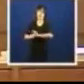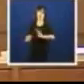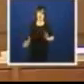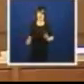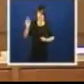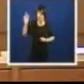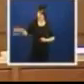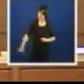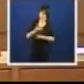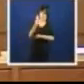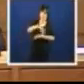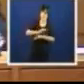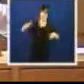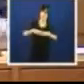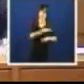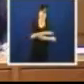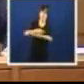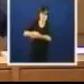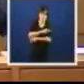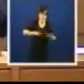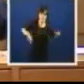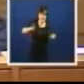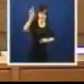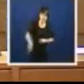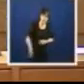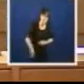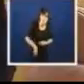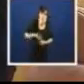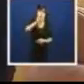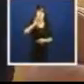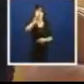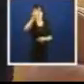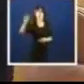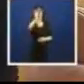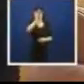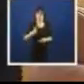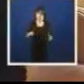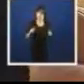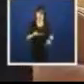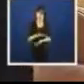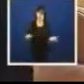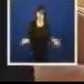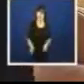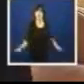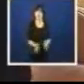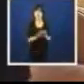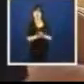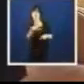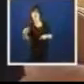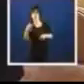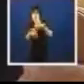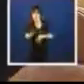do Partido Popular de Galicia, ratificou o señor Ángel Currás pese a súa dupla imputación. Exerza